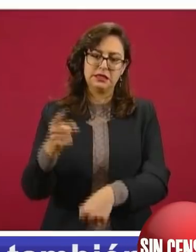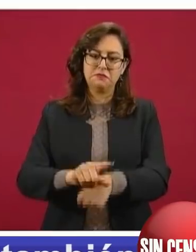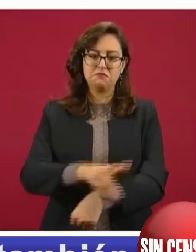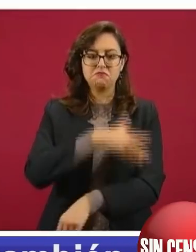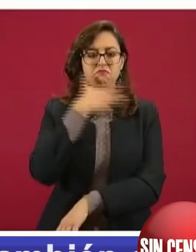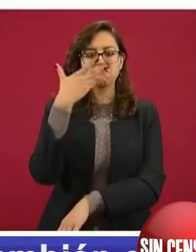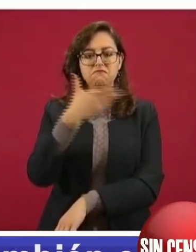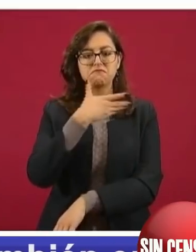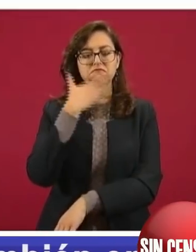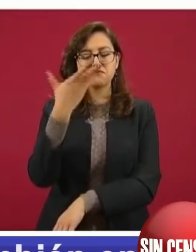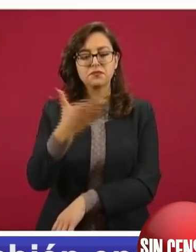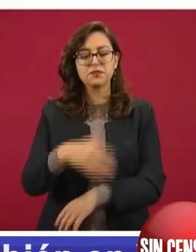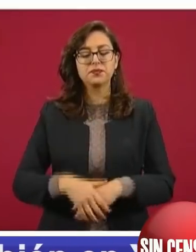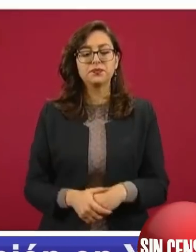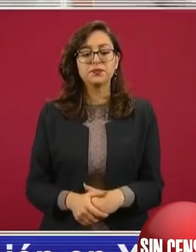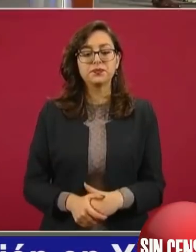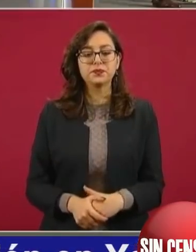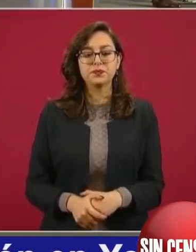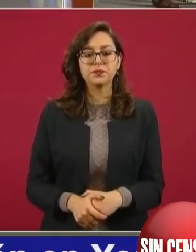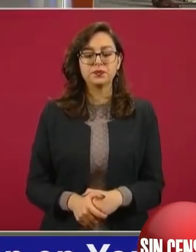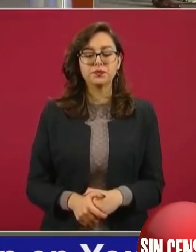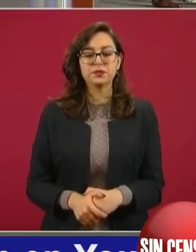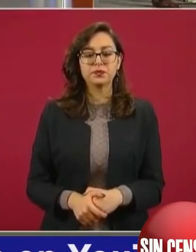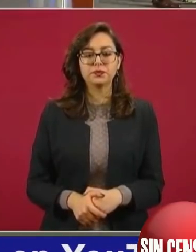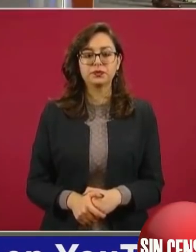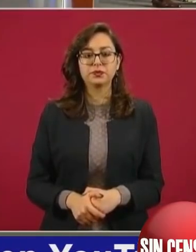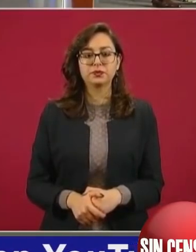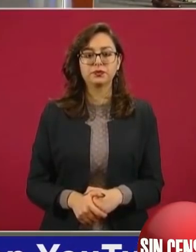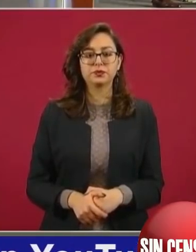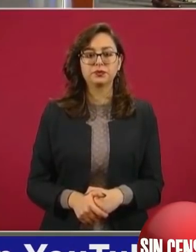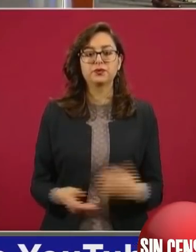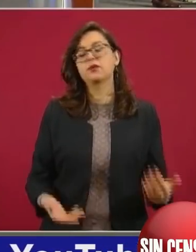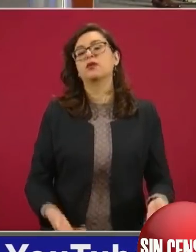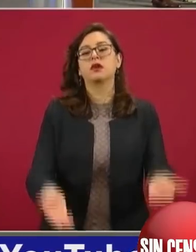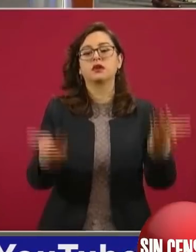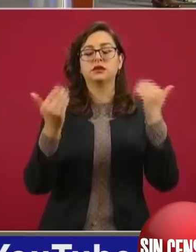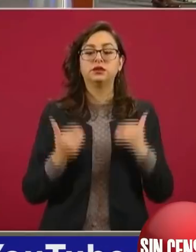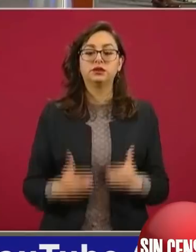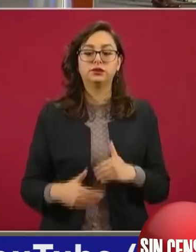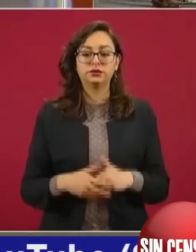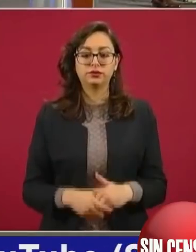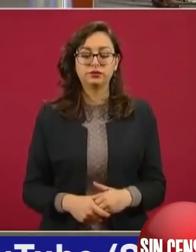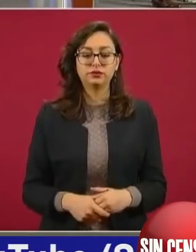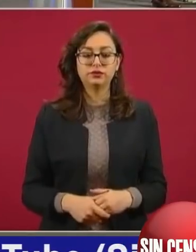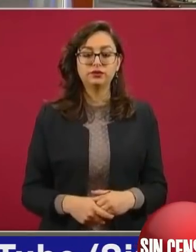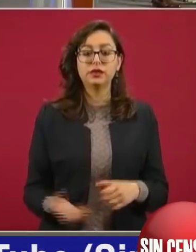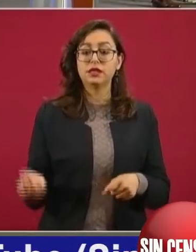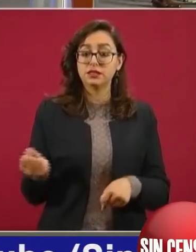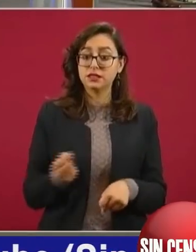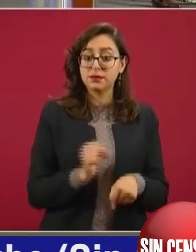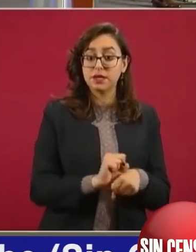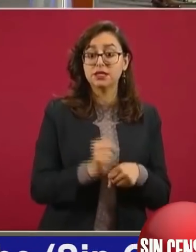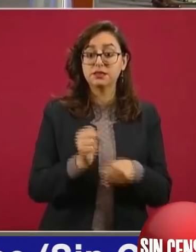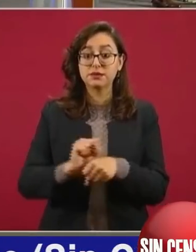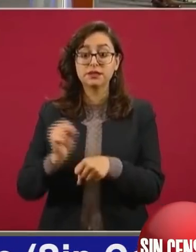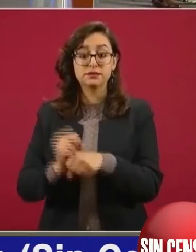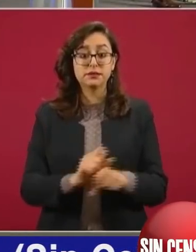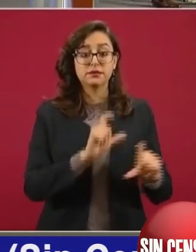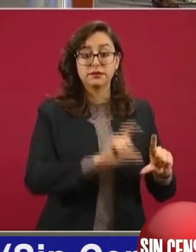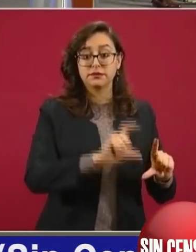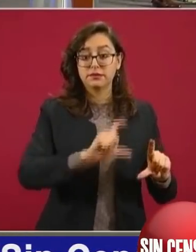siguiente. Y aquí en el corte de la curva epidémica con segmentos semanales, la curva